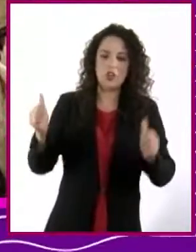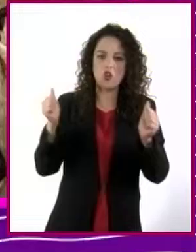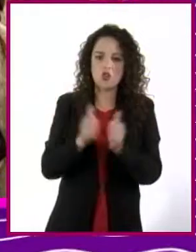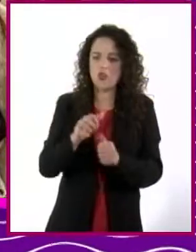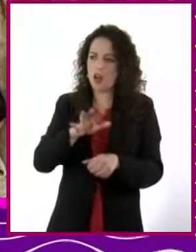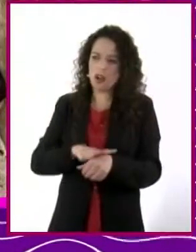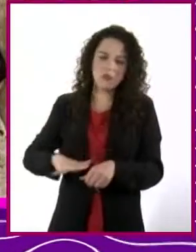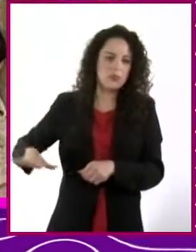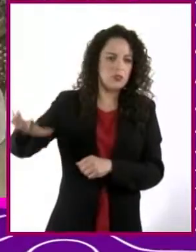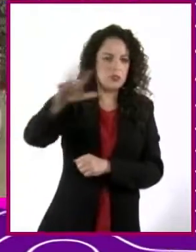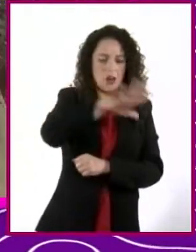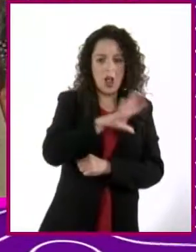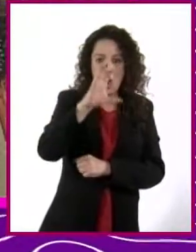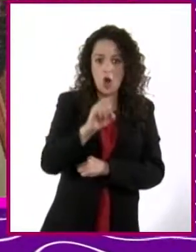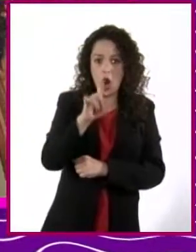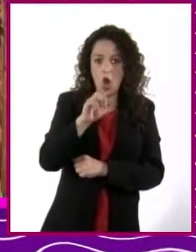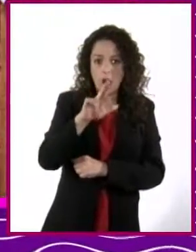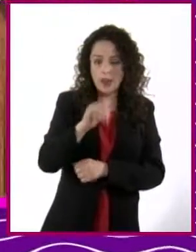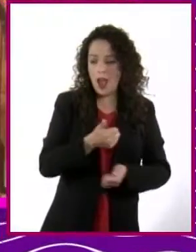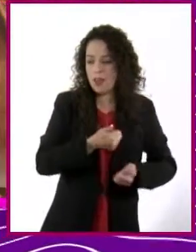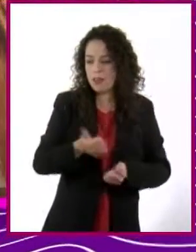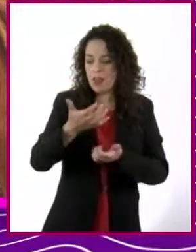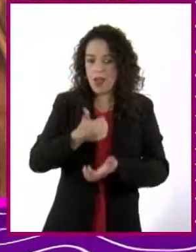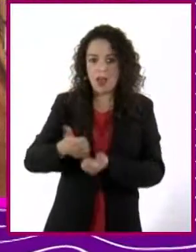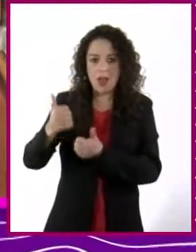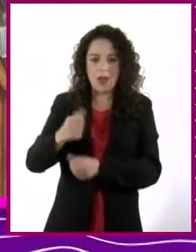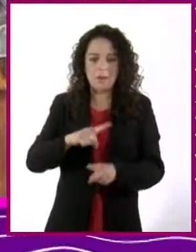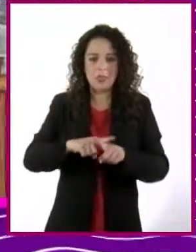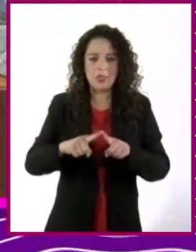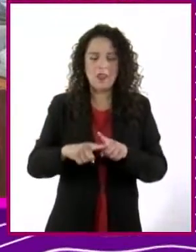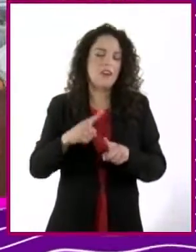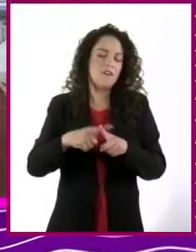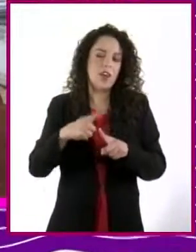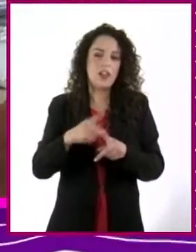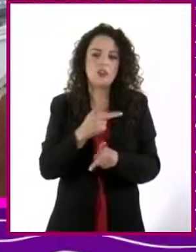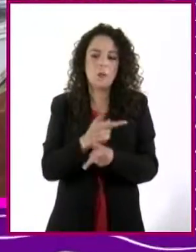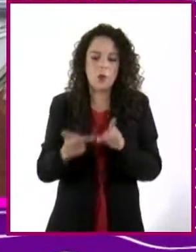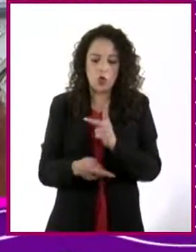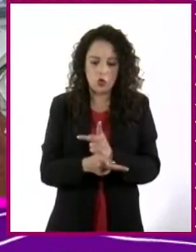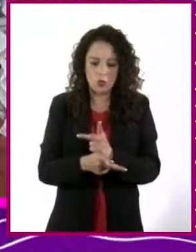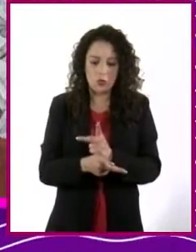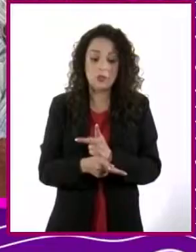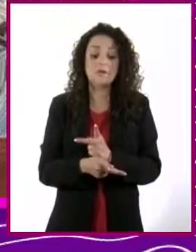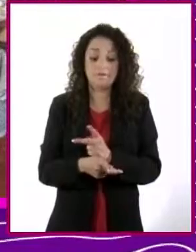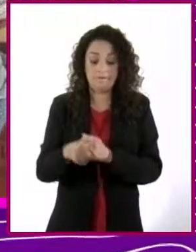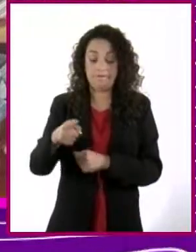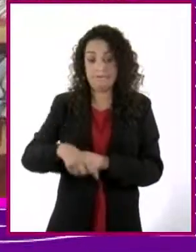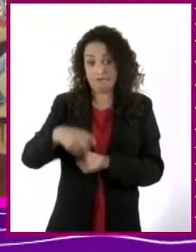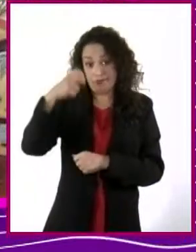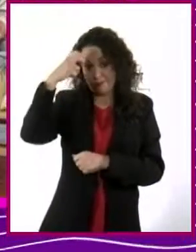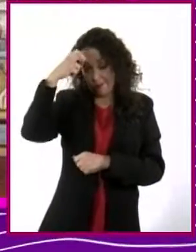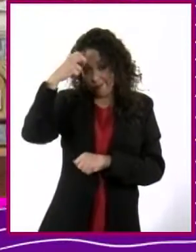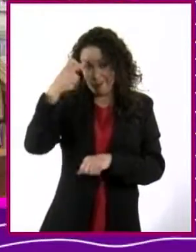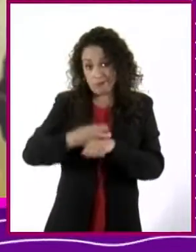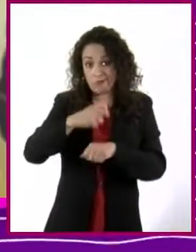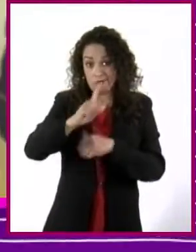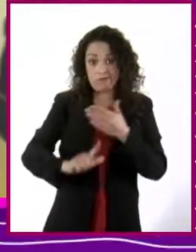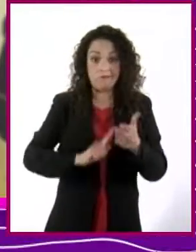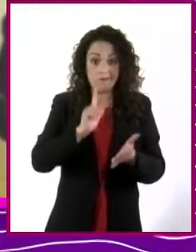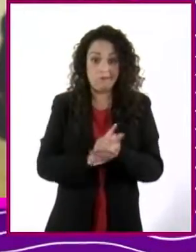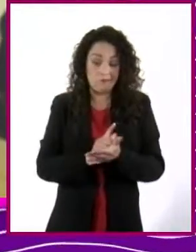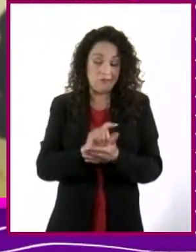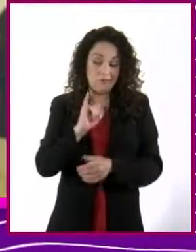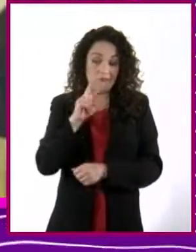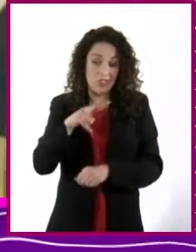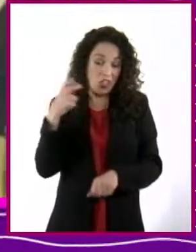el imperio. Las leyes de venta y tributarias eran rígidas y también injustas para muchos.